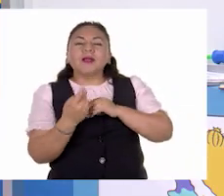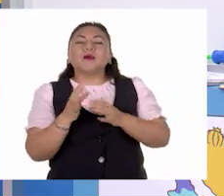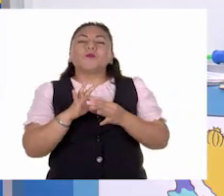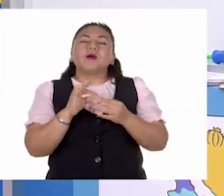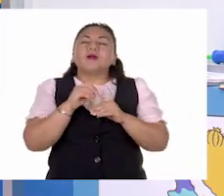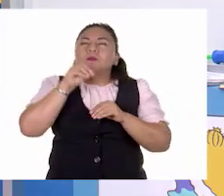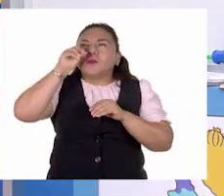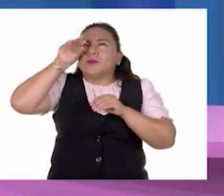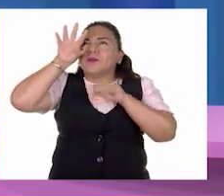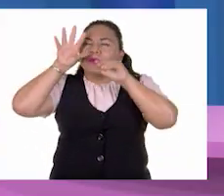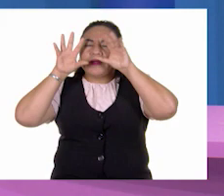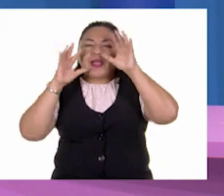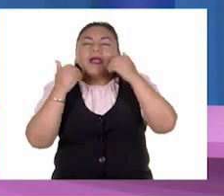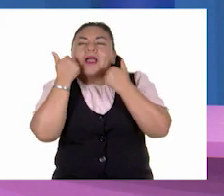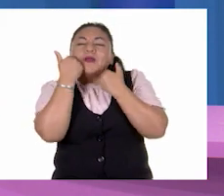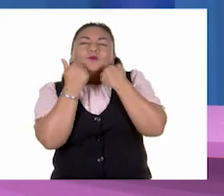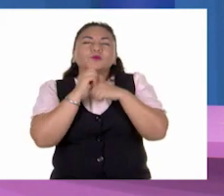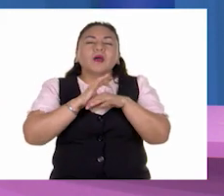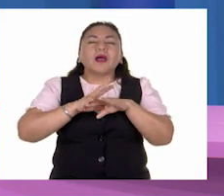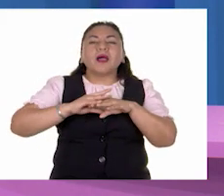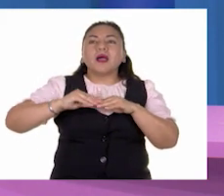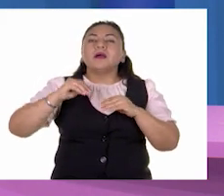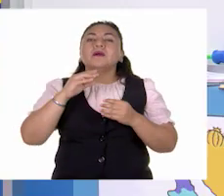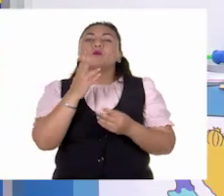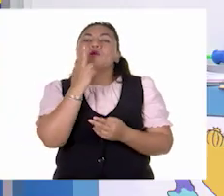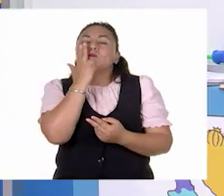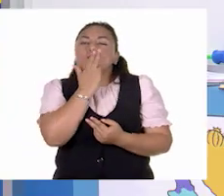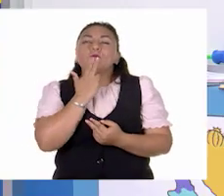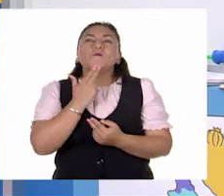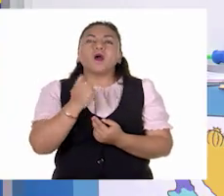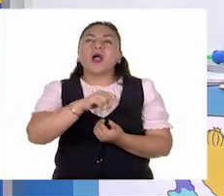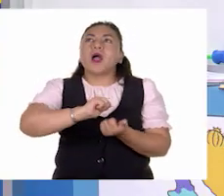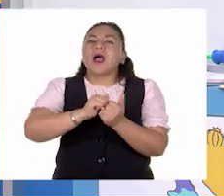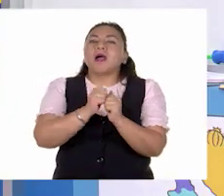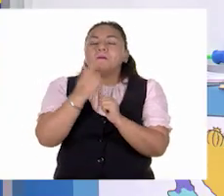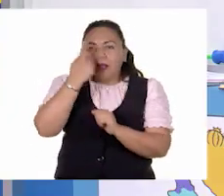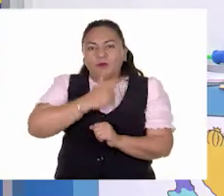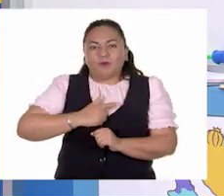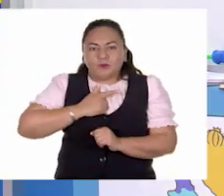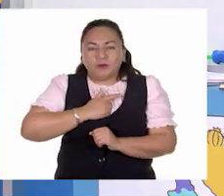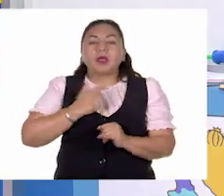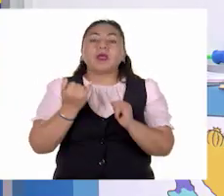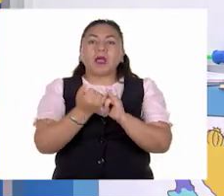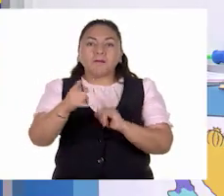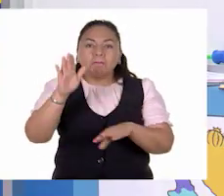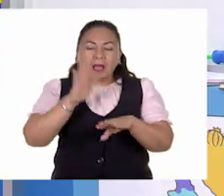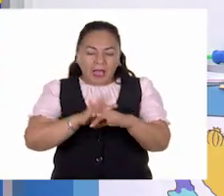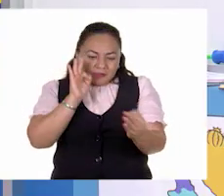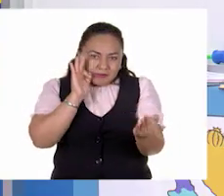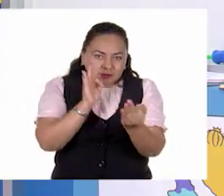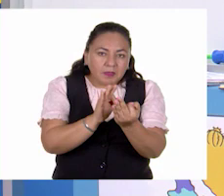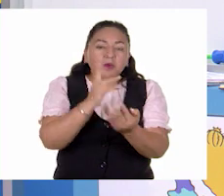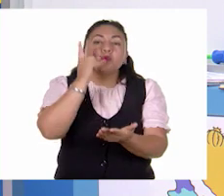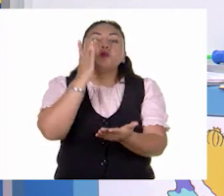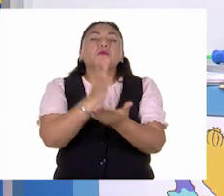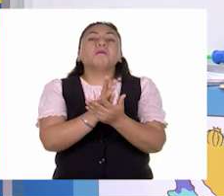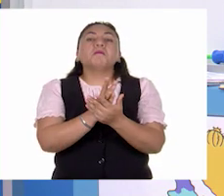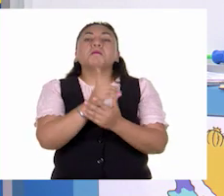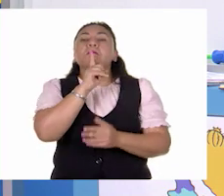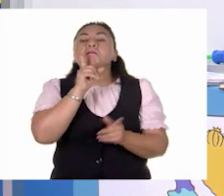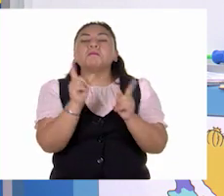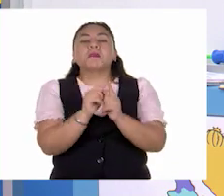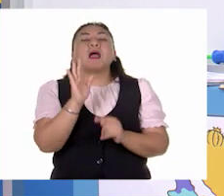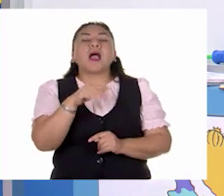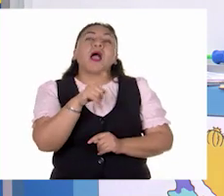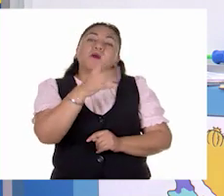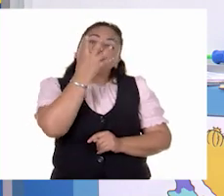al verla y escucharla. Para Tin, esto será una experiencia mucho más cercana que si solo le dicen de manera